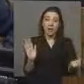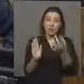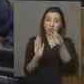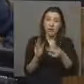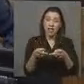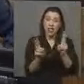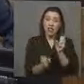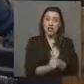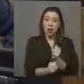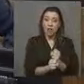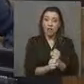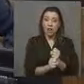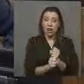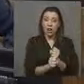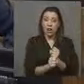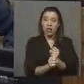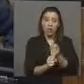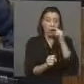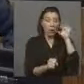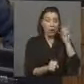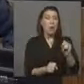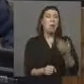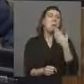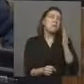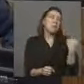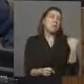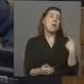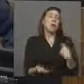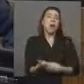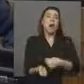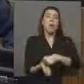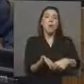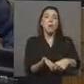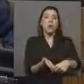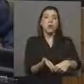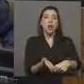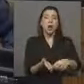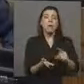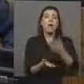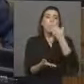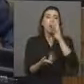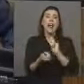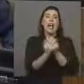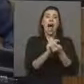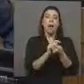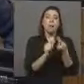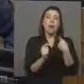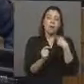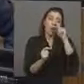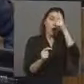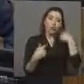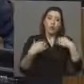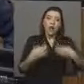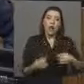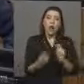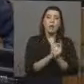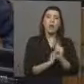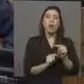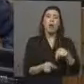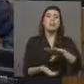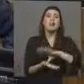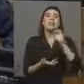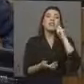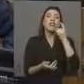derechos laborales y es sorprendido prefiere pagar multas y no mejorar su conducta. Este es el país de las